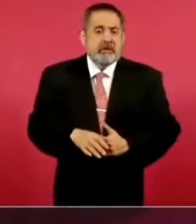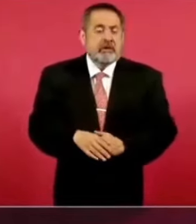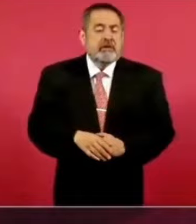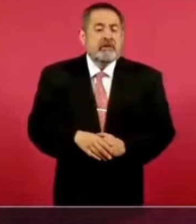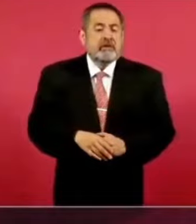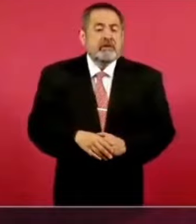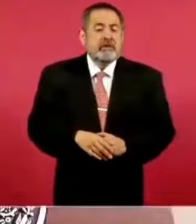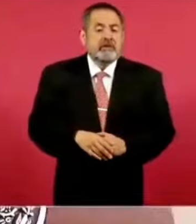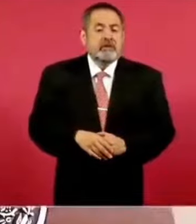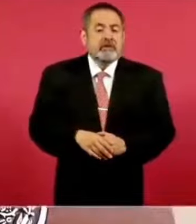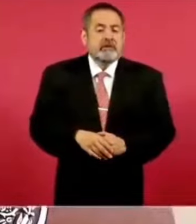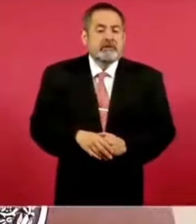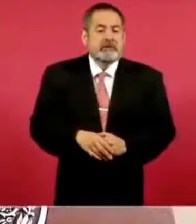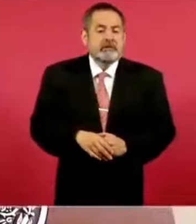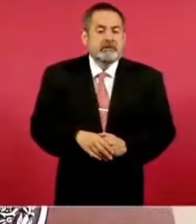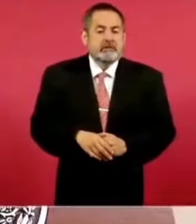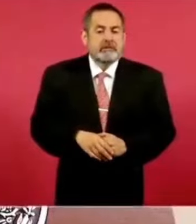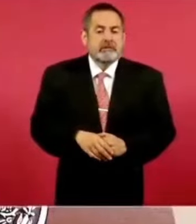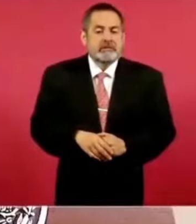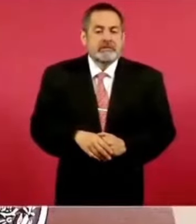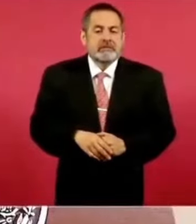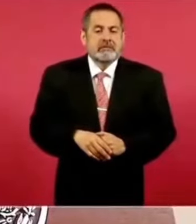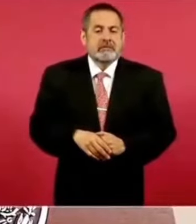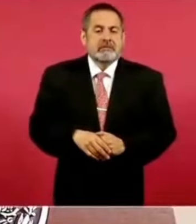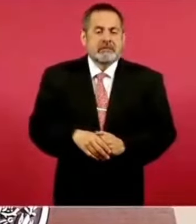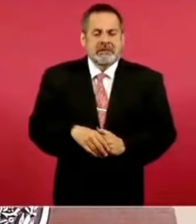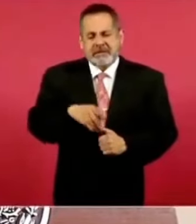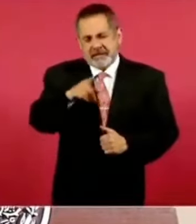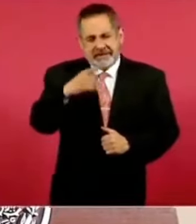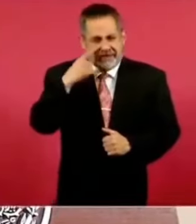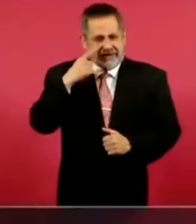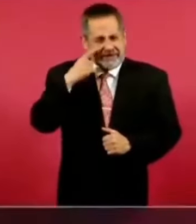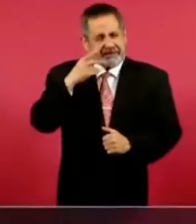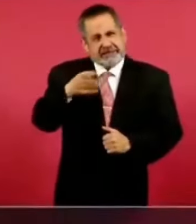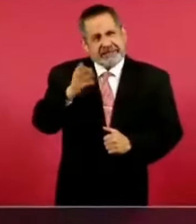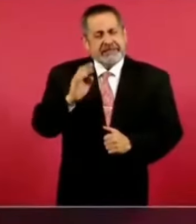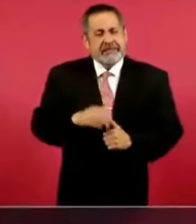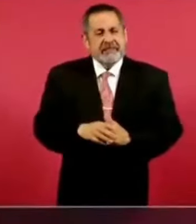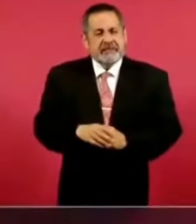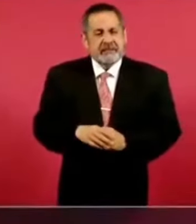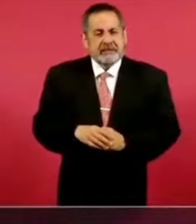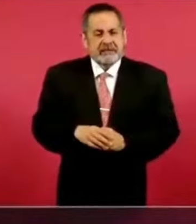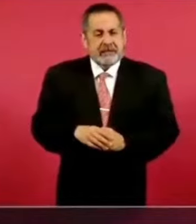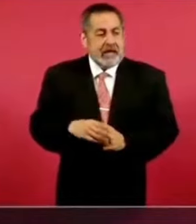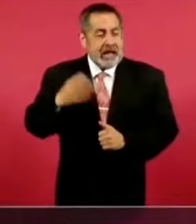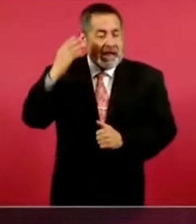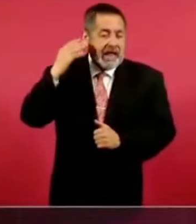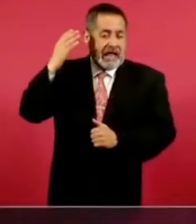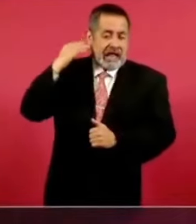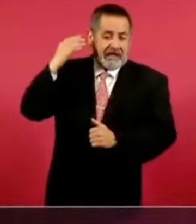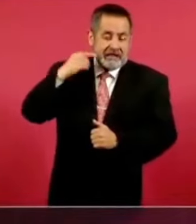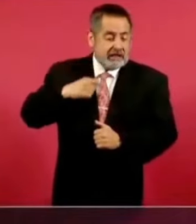y saben que muchísimo tiempo del Poder Judicial